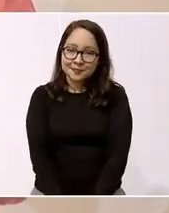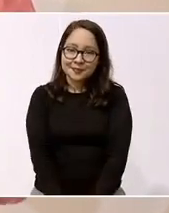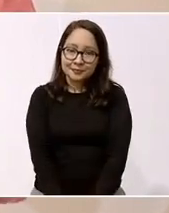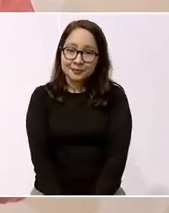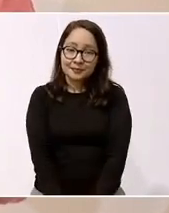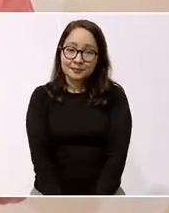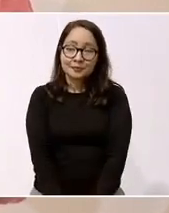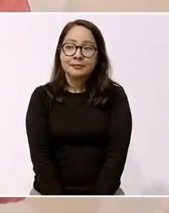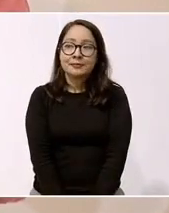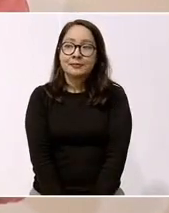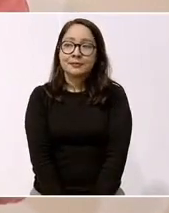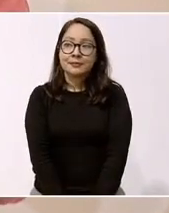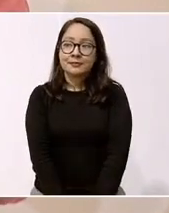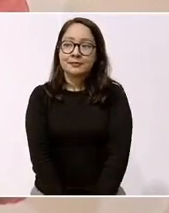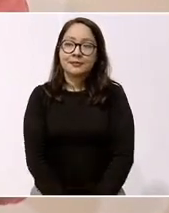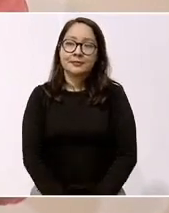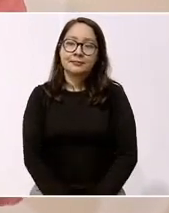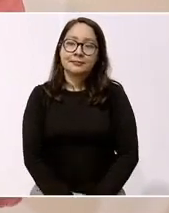Esto también